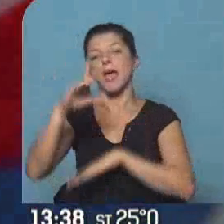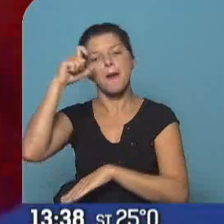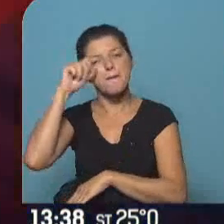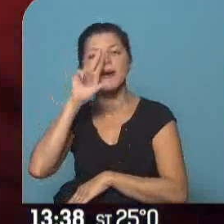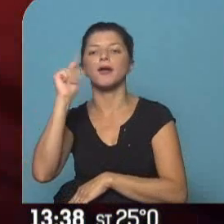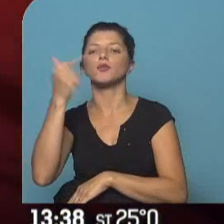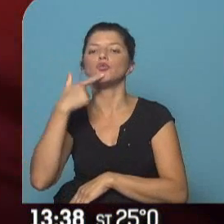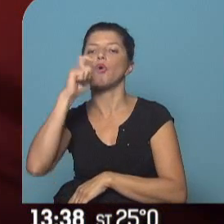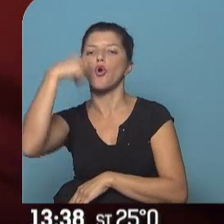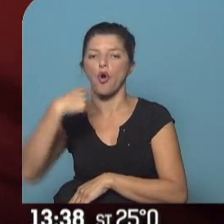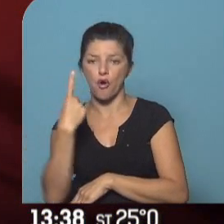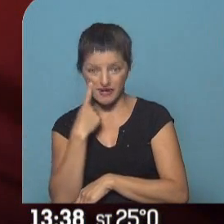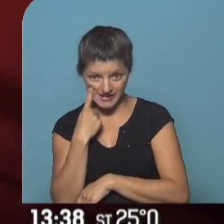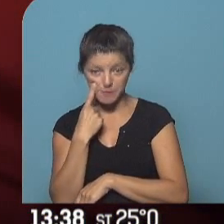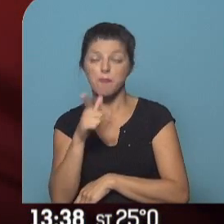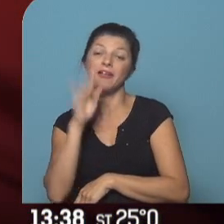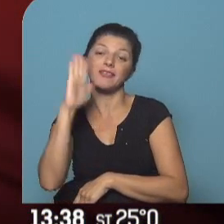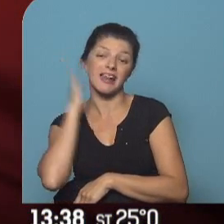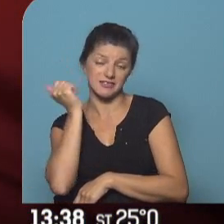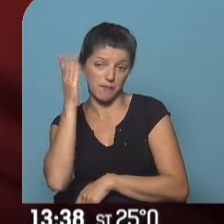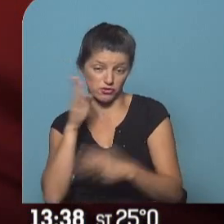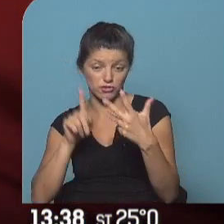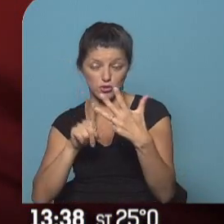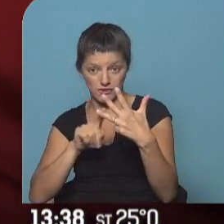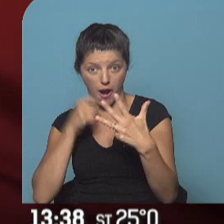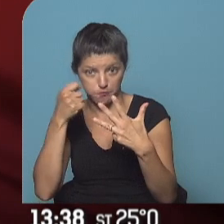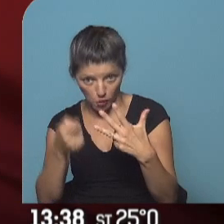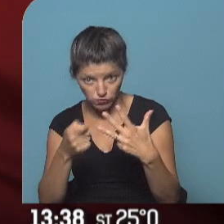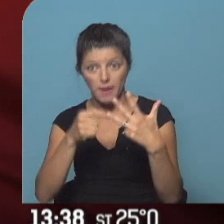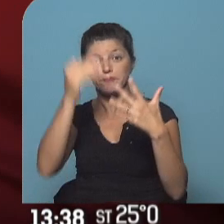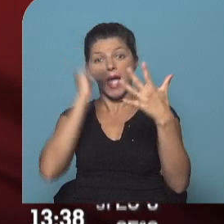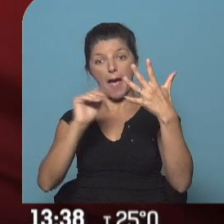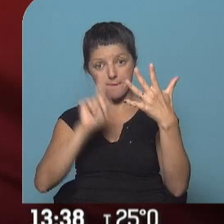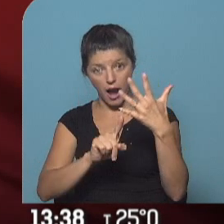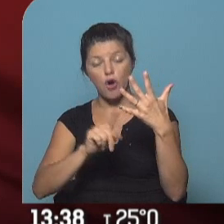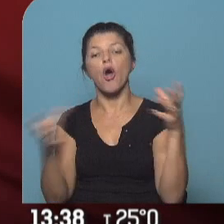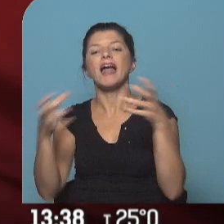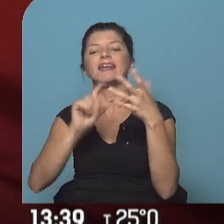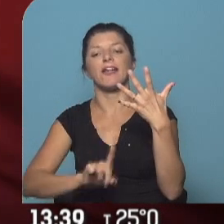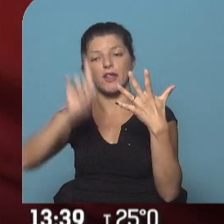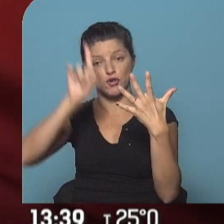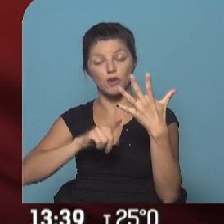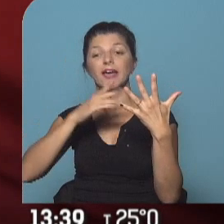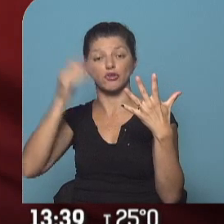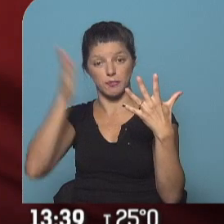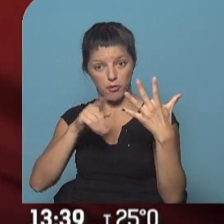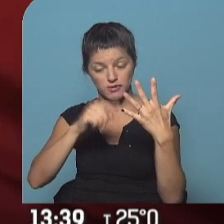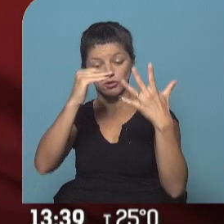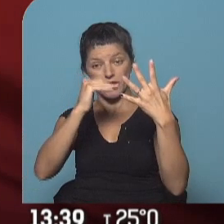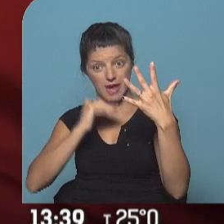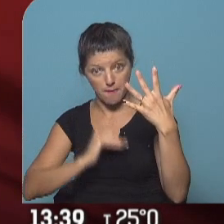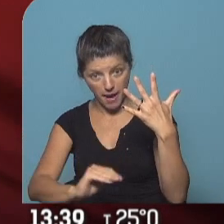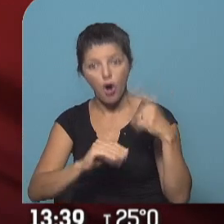un 16% de intención de voto, a la ultraderechista Liga del Norte de Matteo Salvini, con un 14%, y los